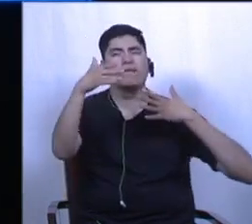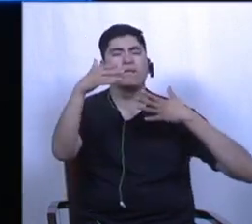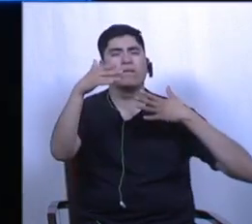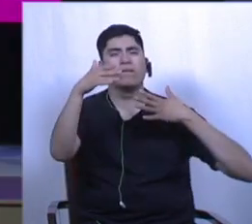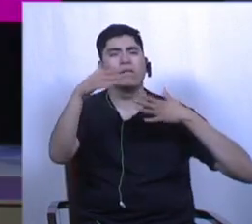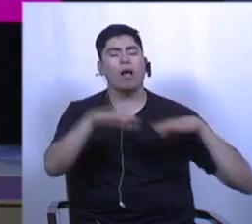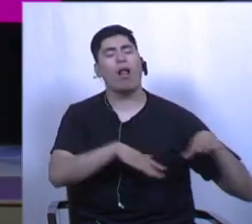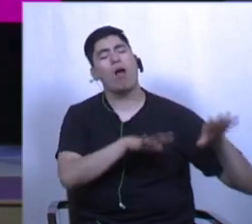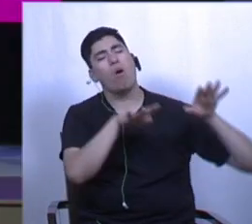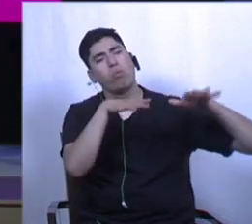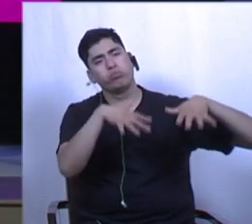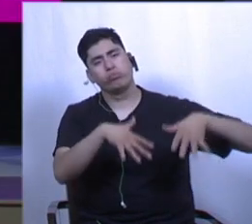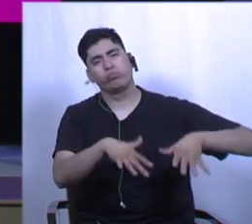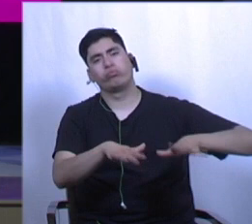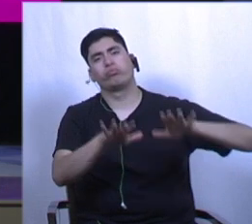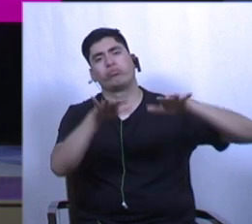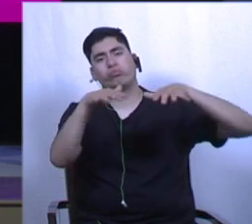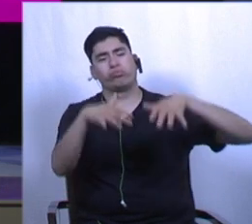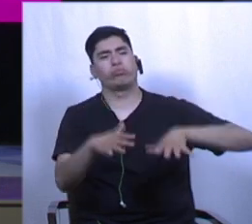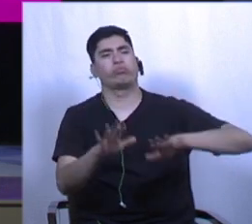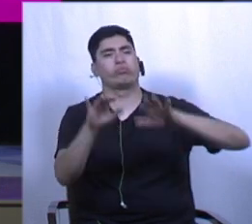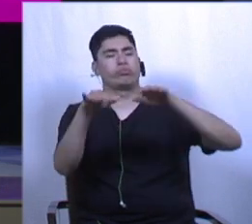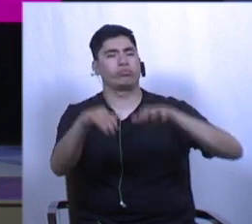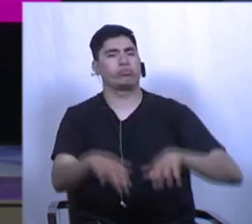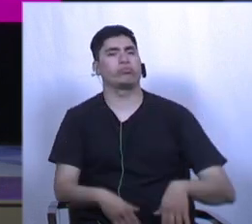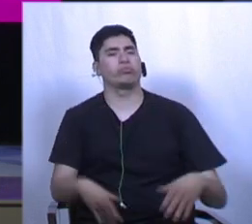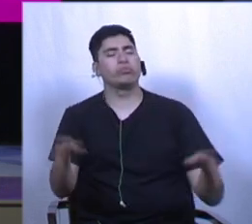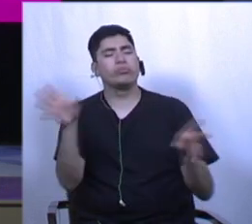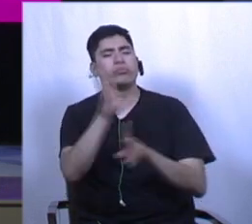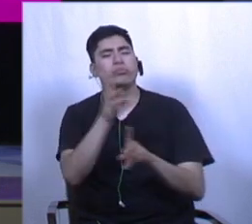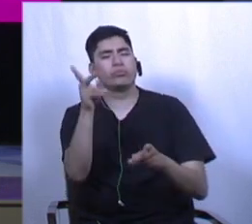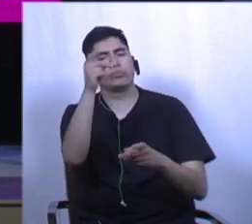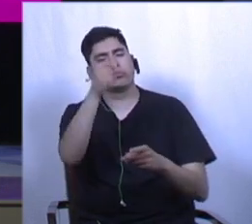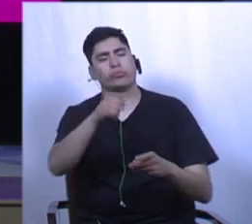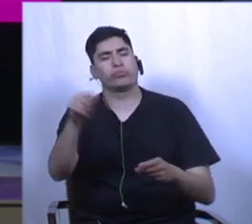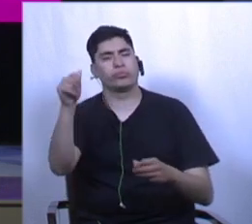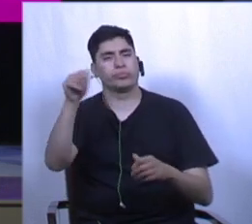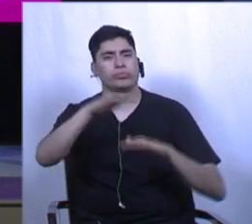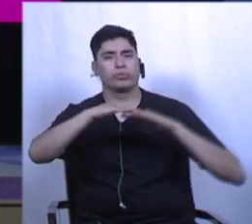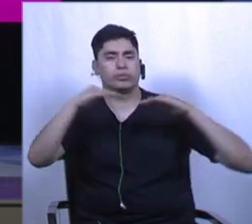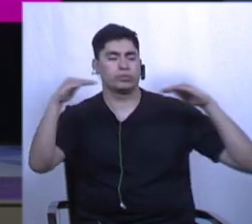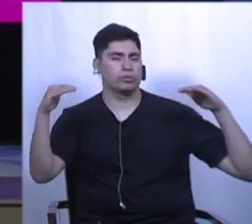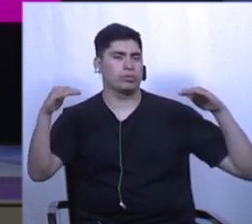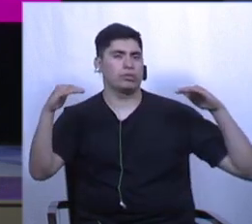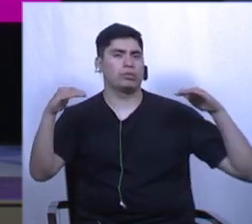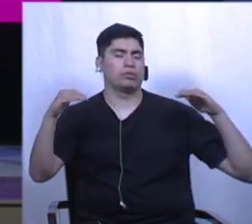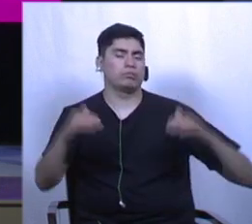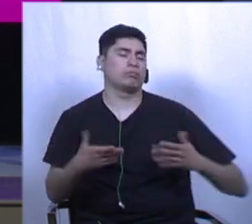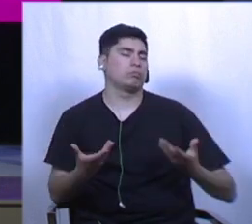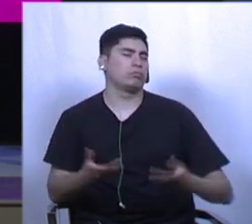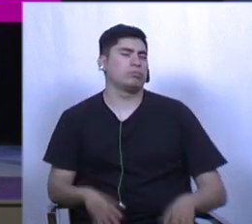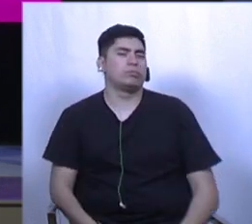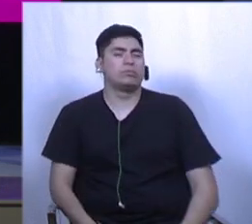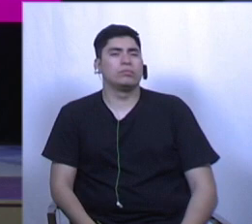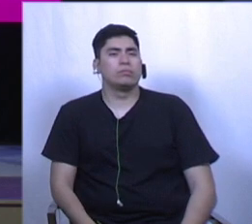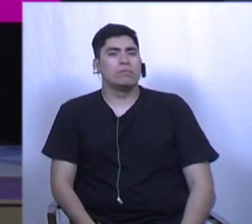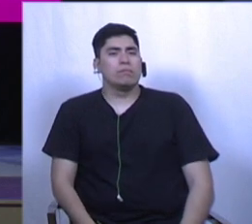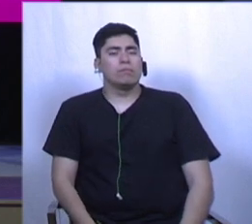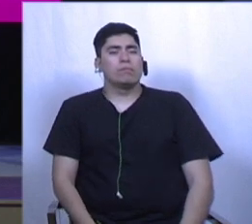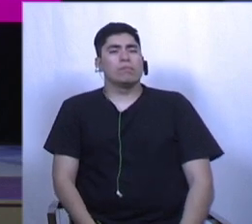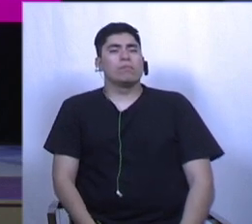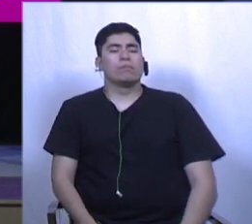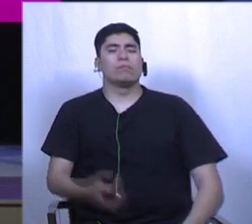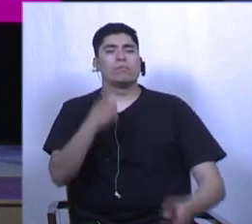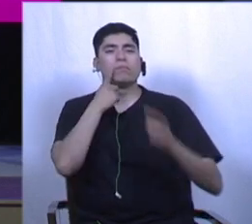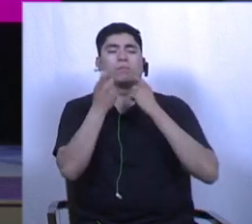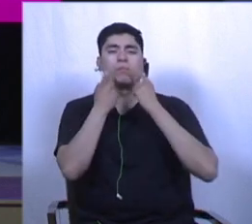los océanos por el material en polvo que se encuentra por encima en suspensión flotando en los océanos. Y está la pregunta